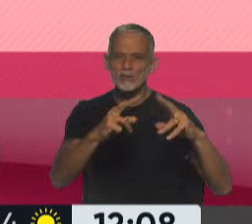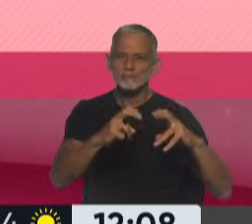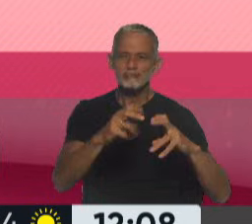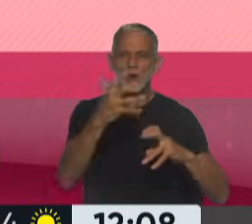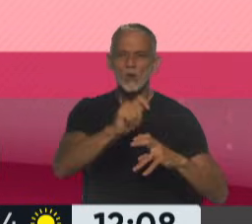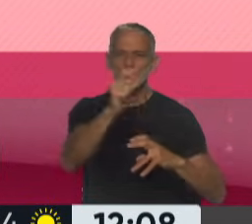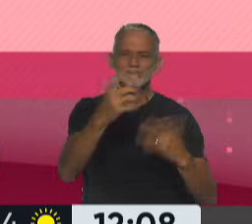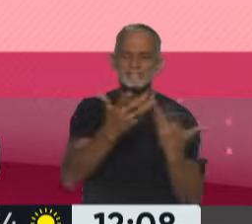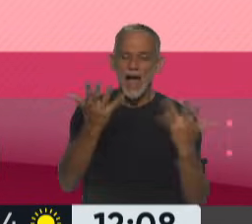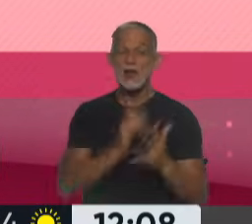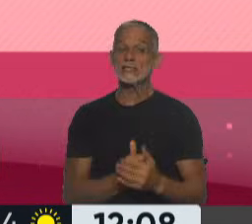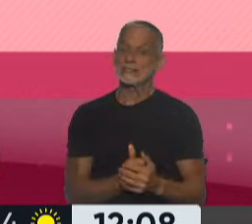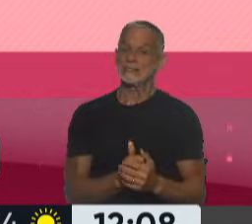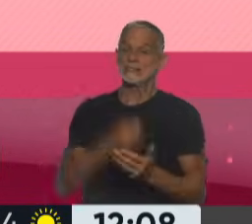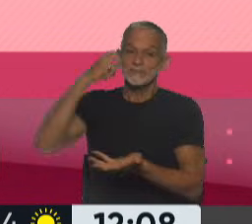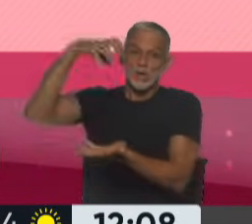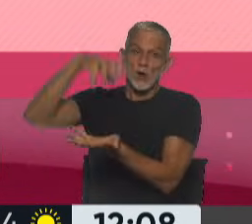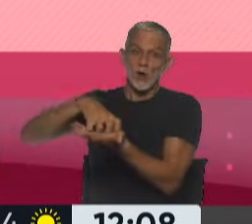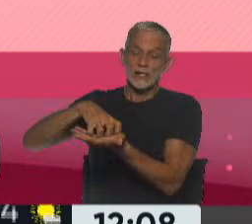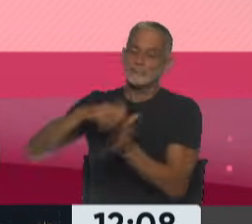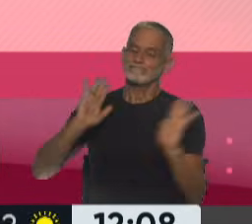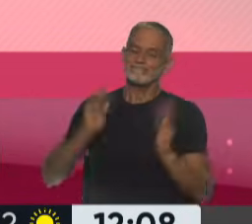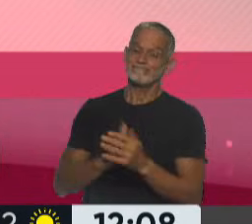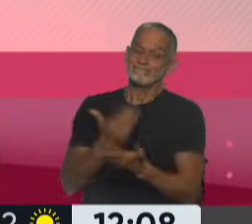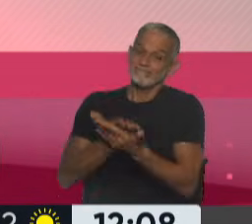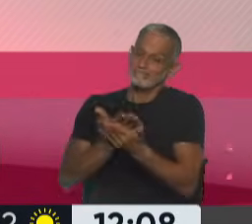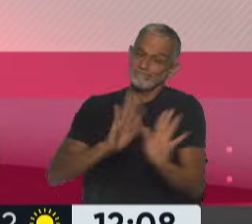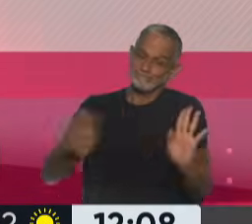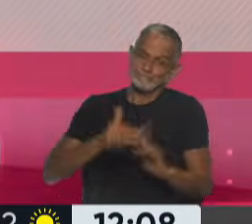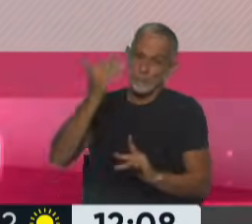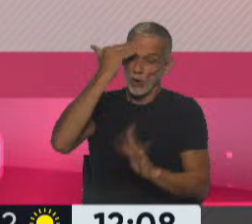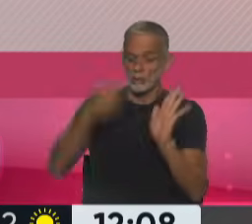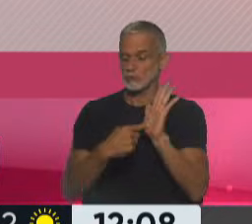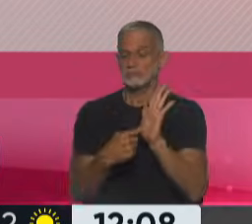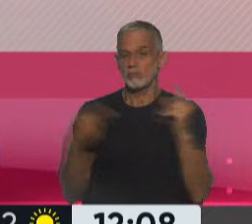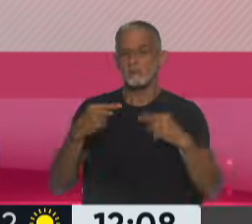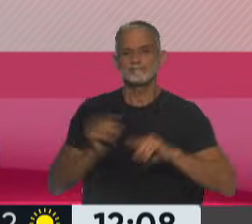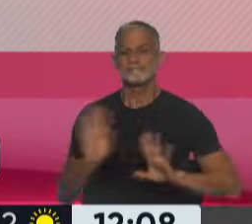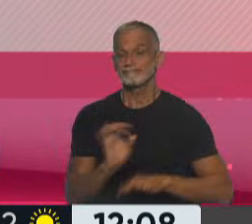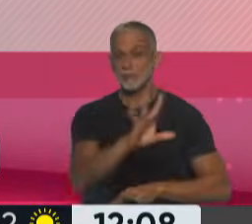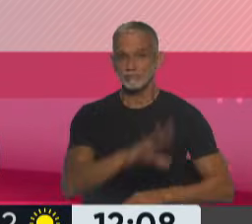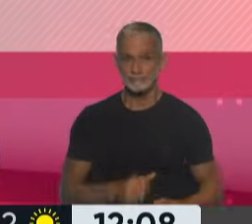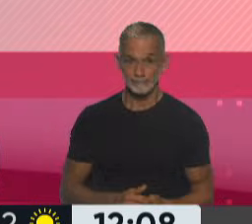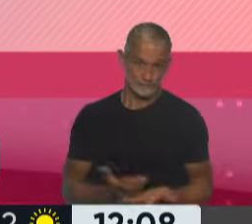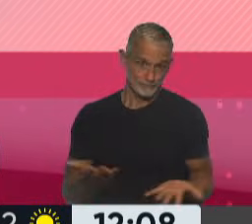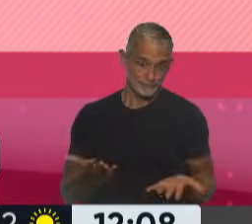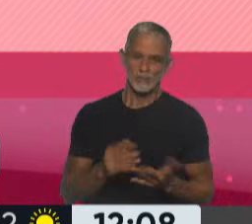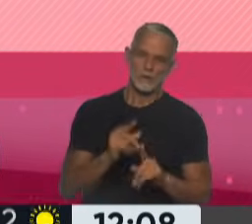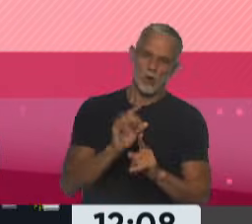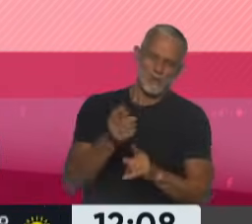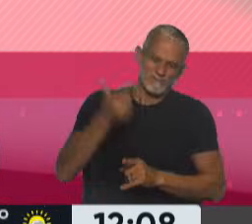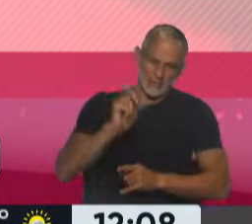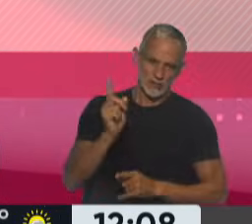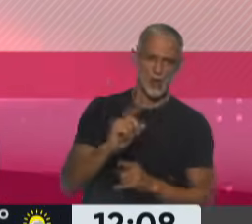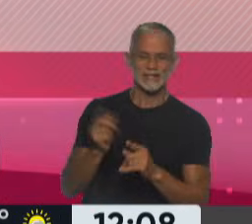justicia, allí es donde entonces plantean esta inconstitucionalidad moral, que en realidad tampoco es tan simple porque se